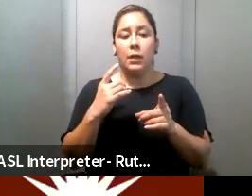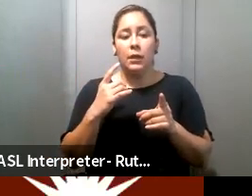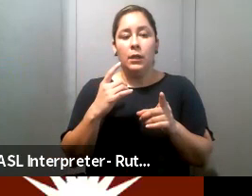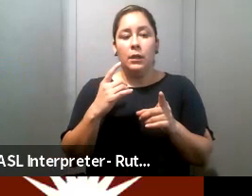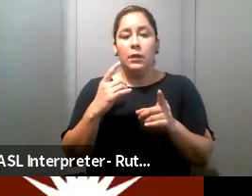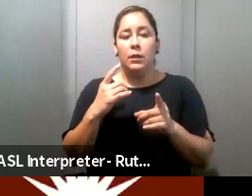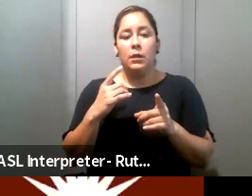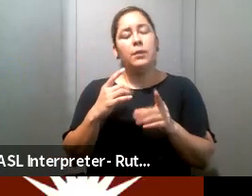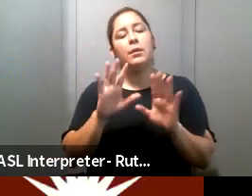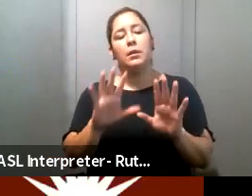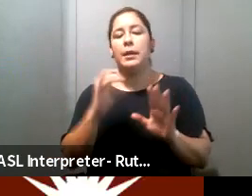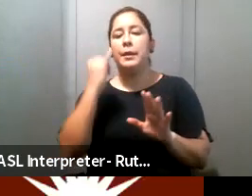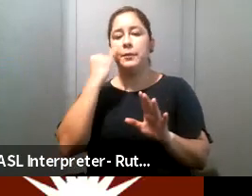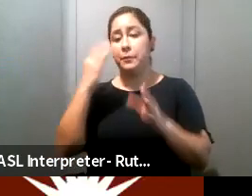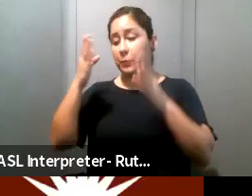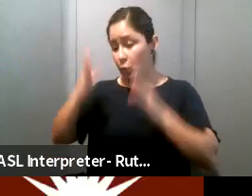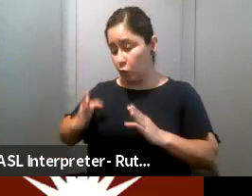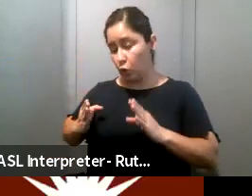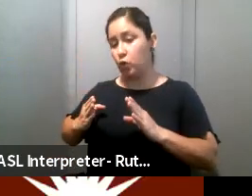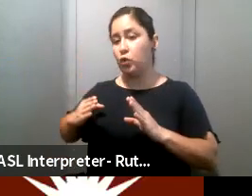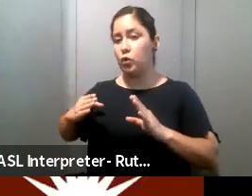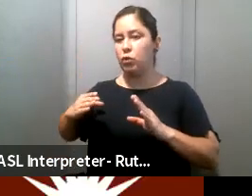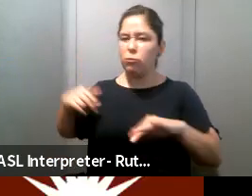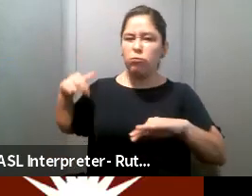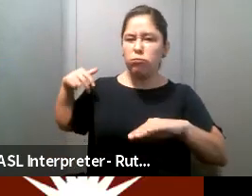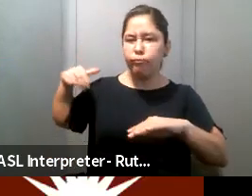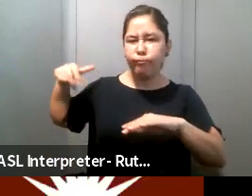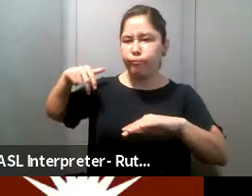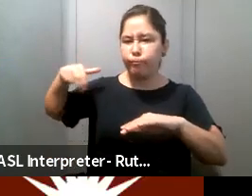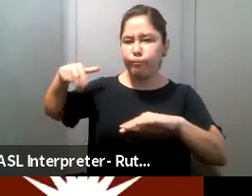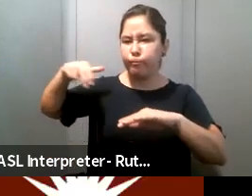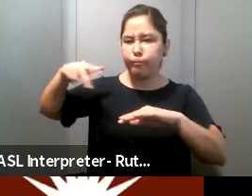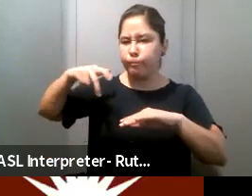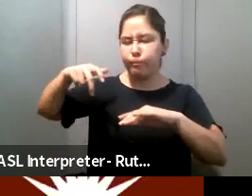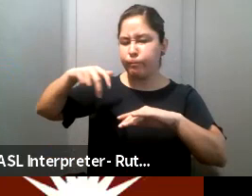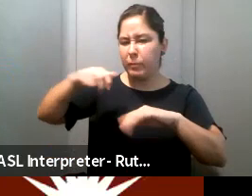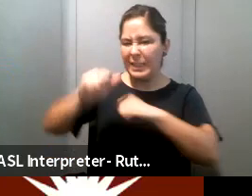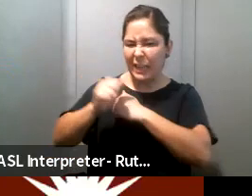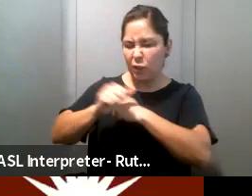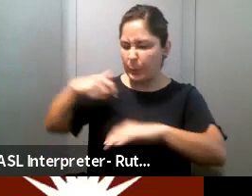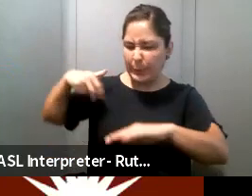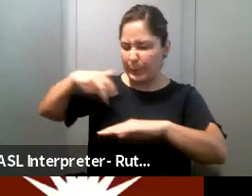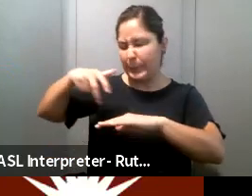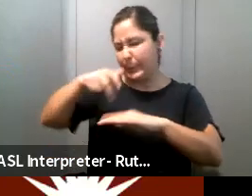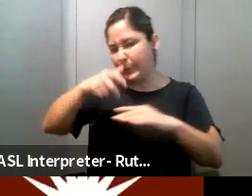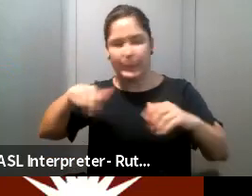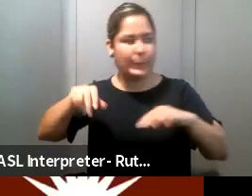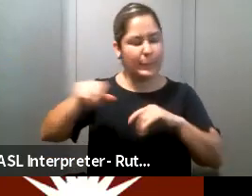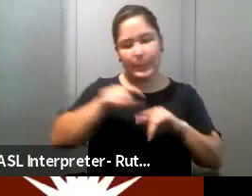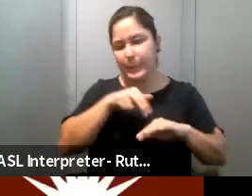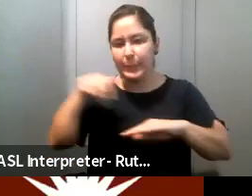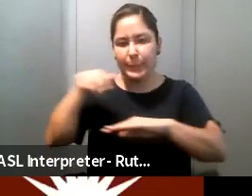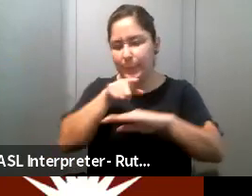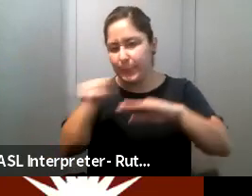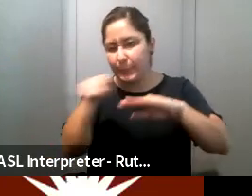ya caminó o ya inmigró, ya tomó esos riesgos para poder estar en el país o para poder cruzar la